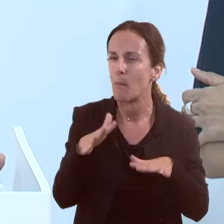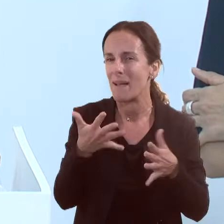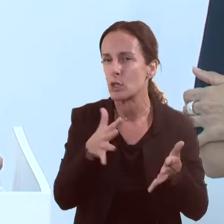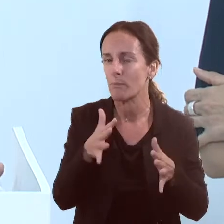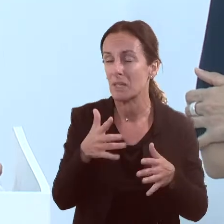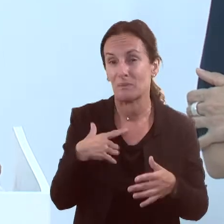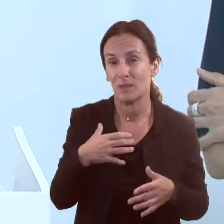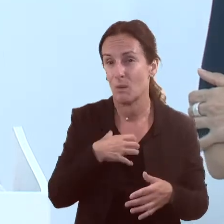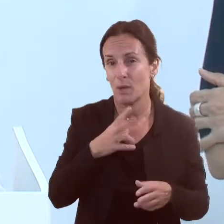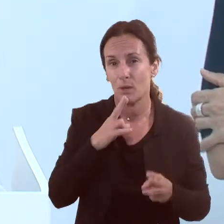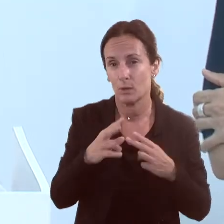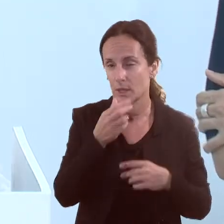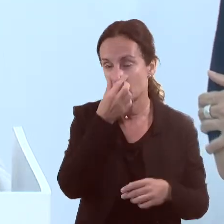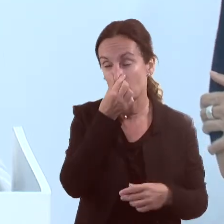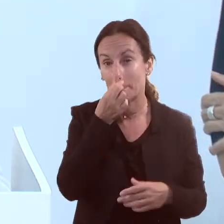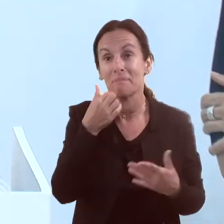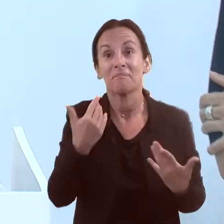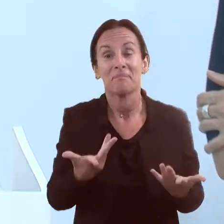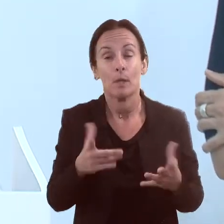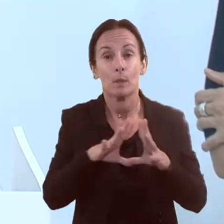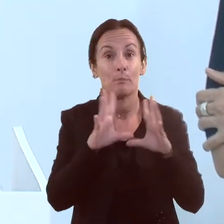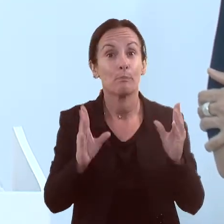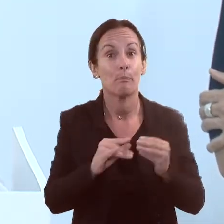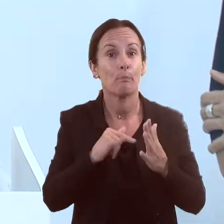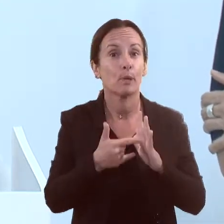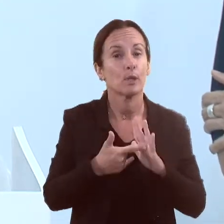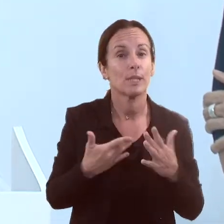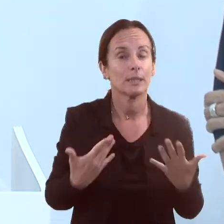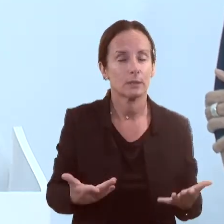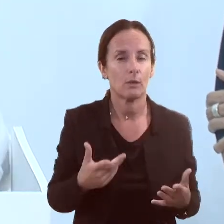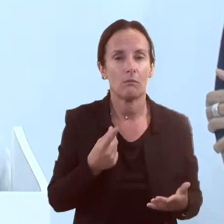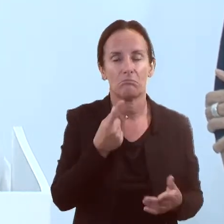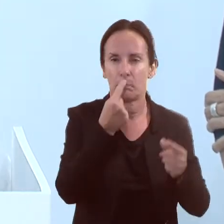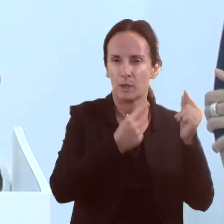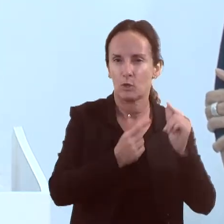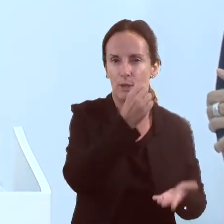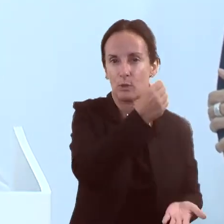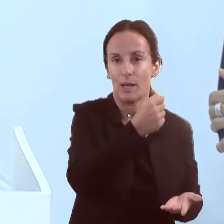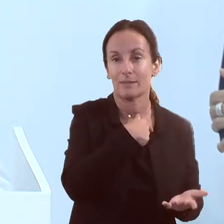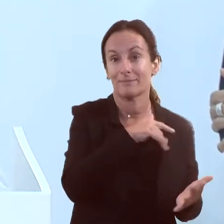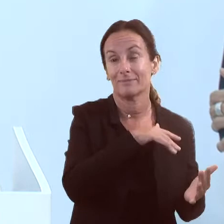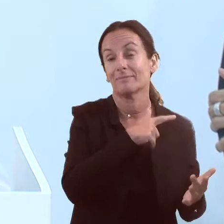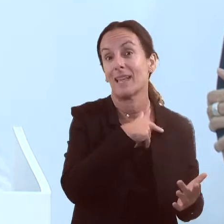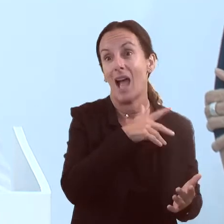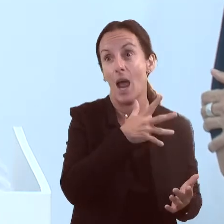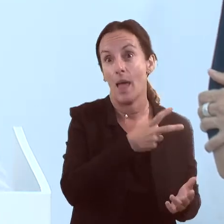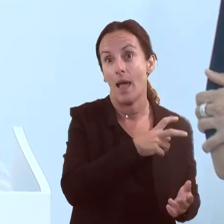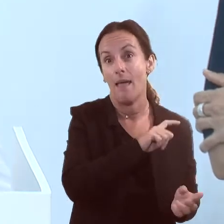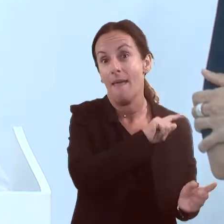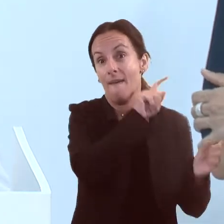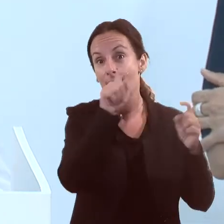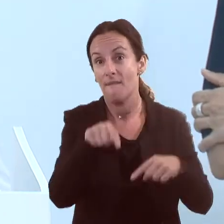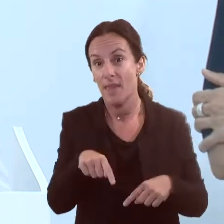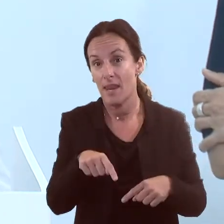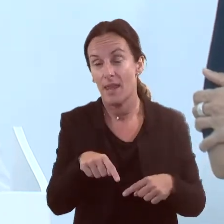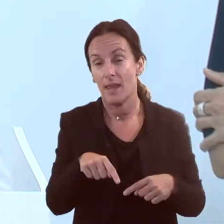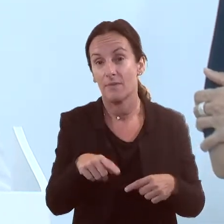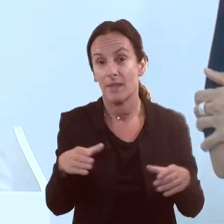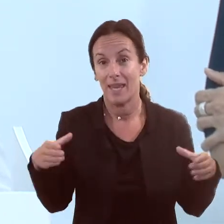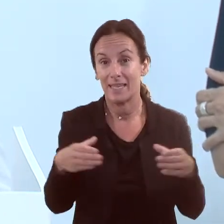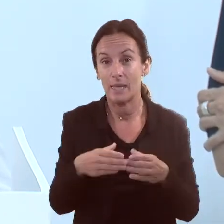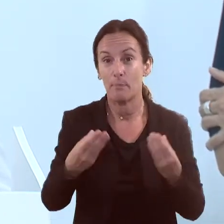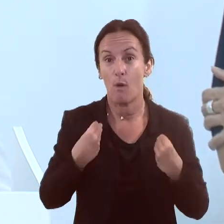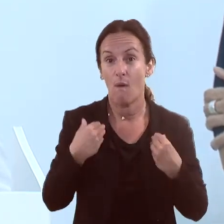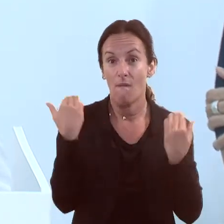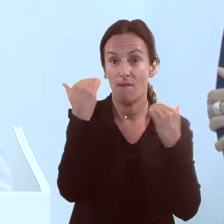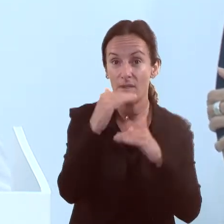el conjunto del proyecto y ahora cuando llegamos al territorio, pues los equipos de vivienda, que hay aquí algunas compañeras, pues luego ya se pelean con quienes llevamos